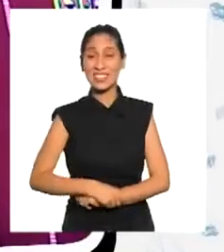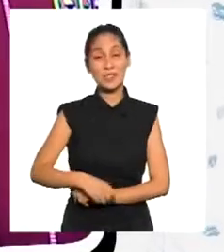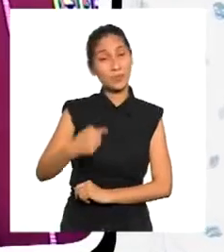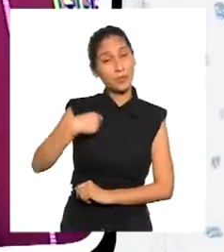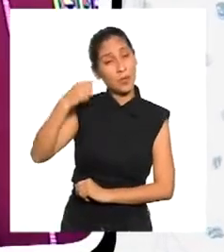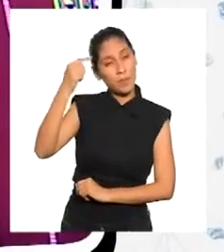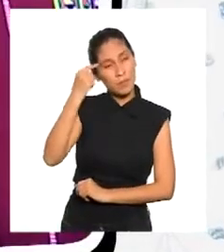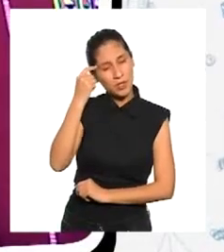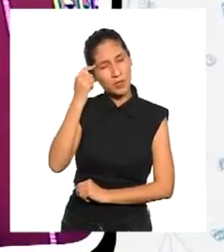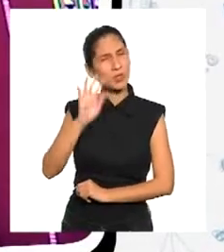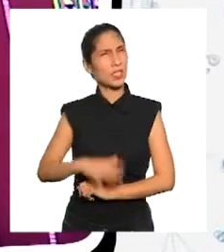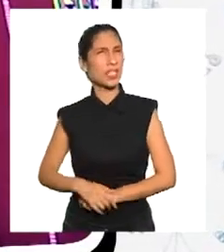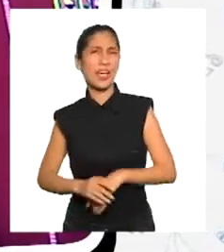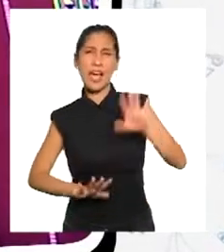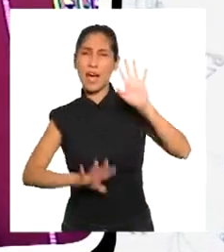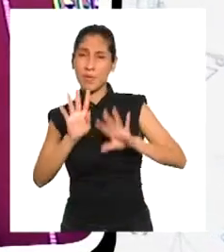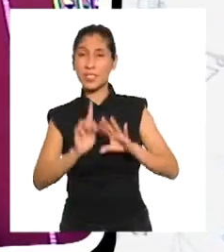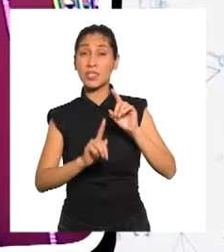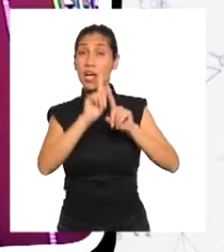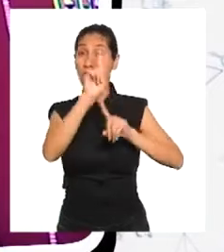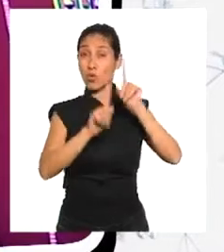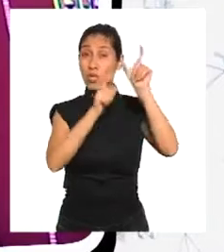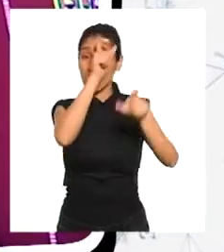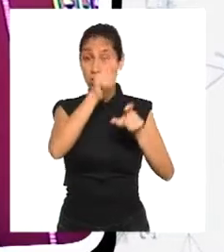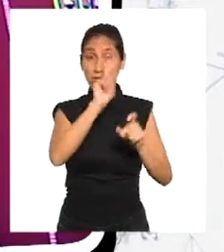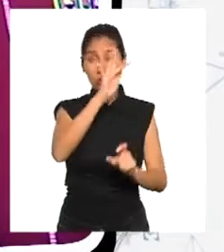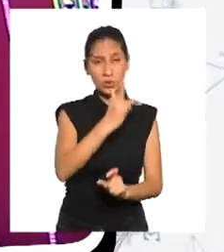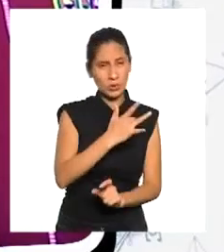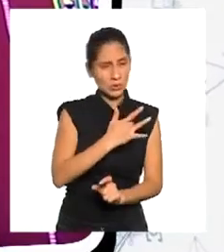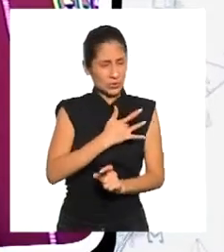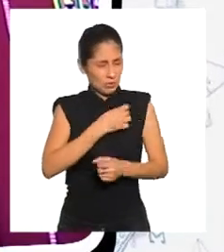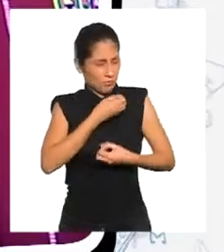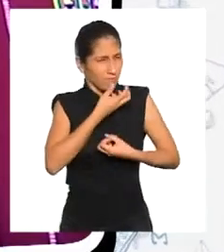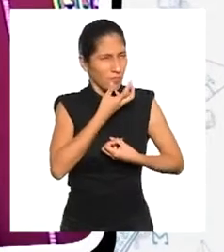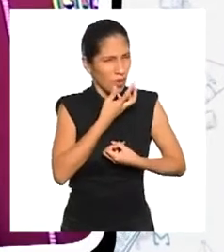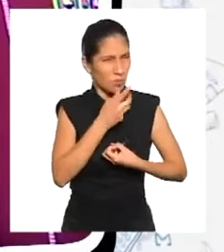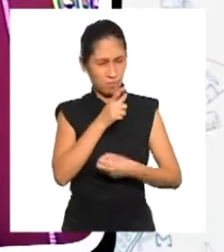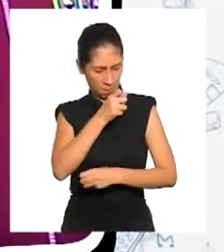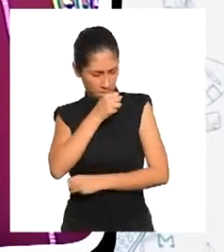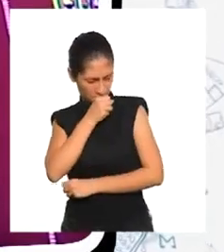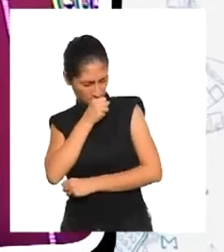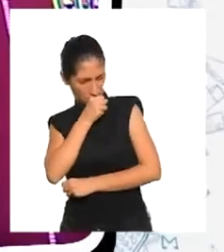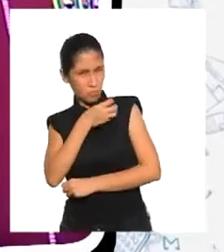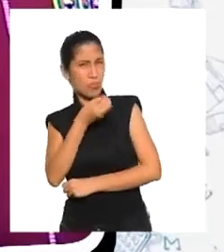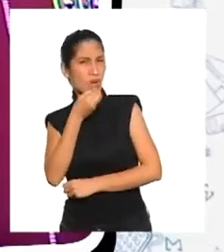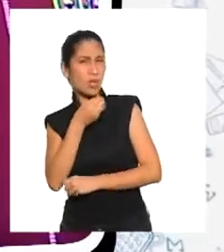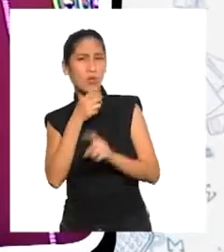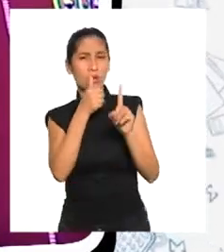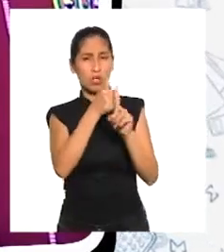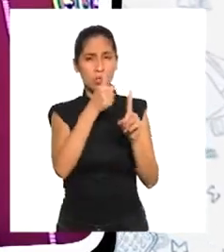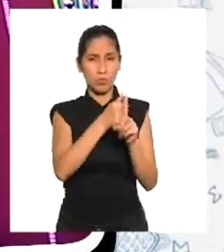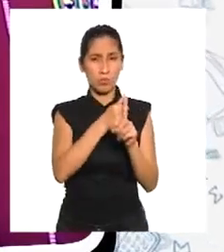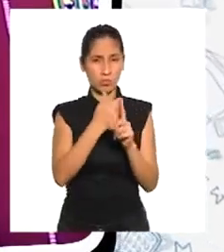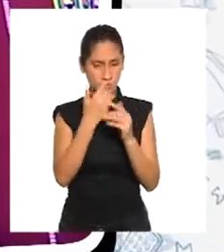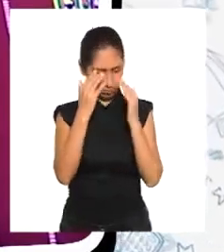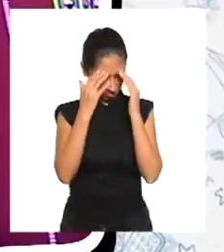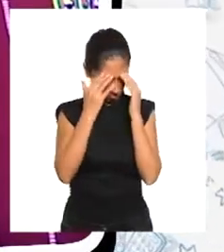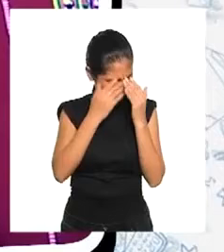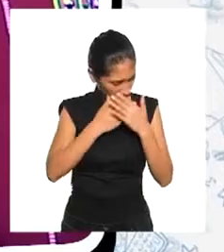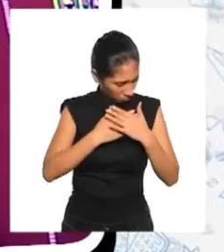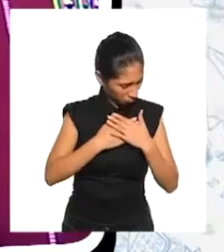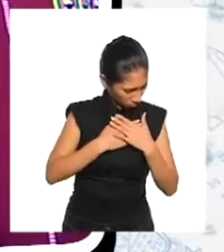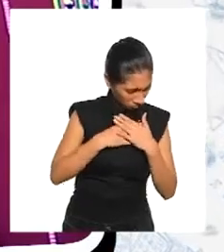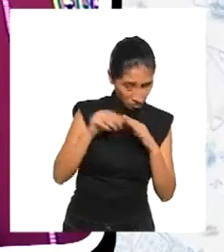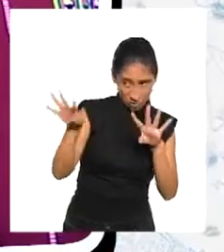Yo creo que una razón por la que las personas no expresan sus emociones con facilidad es que tienen una autoestima muy baja y que por lo tanto